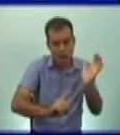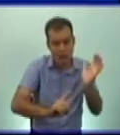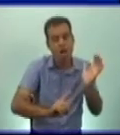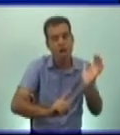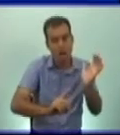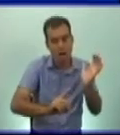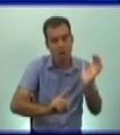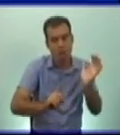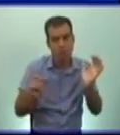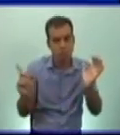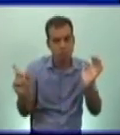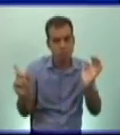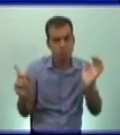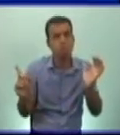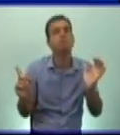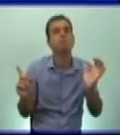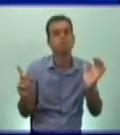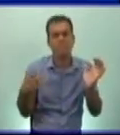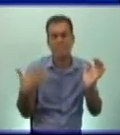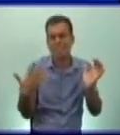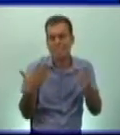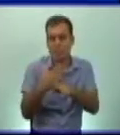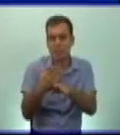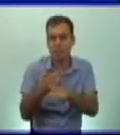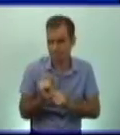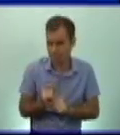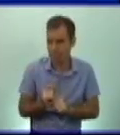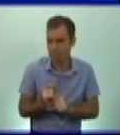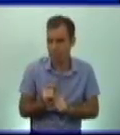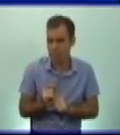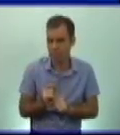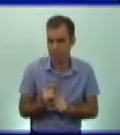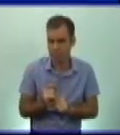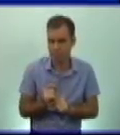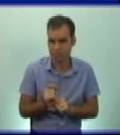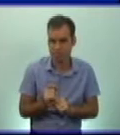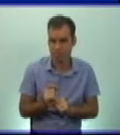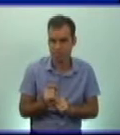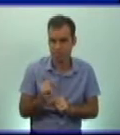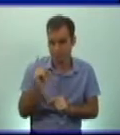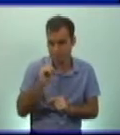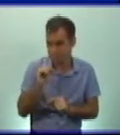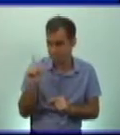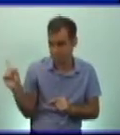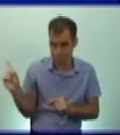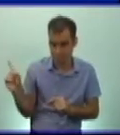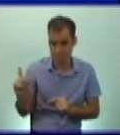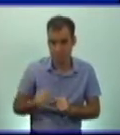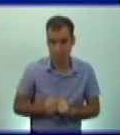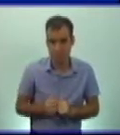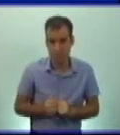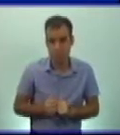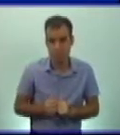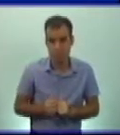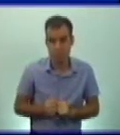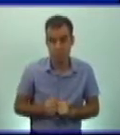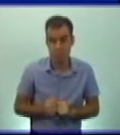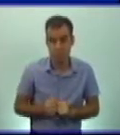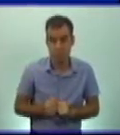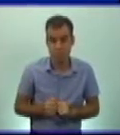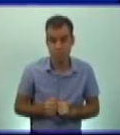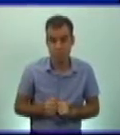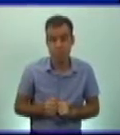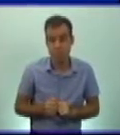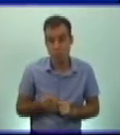criterio energético, a qué nos estamos refiriendo. Bueno, una reacción según el criterio energético puede ser o exotérmica